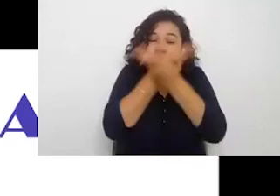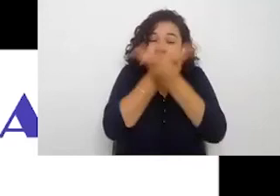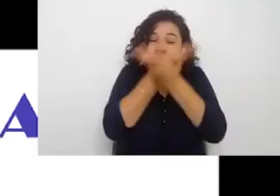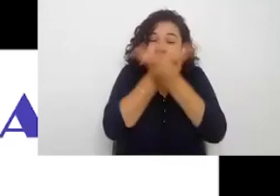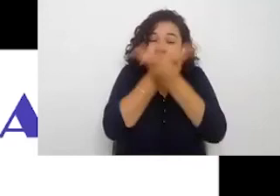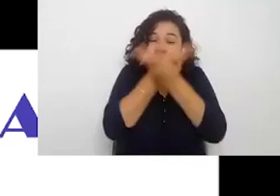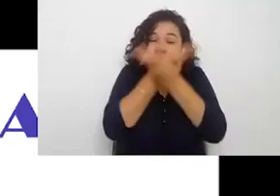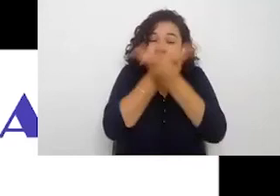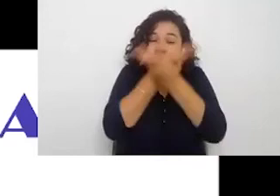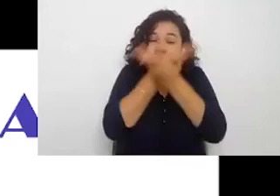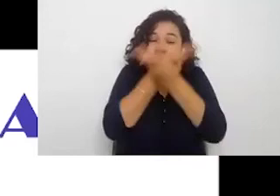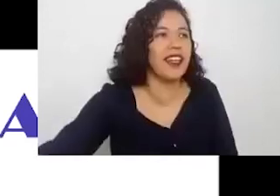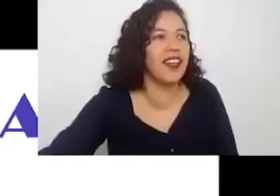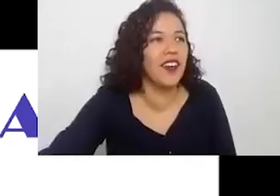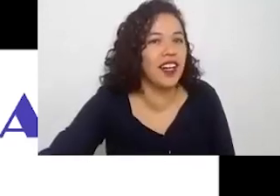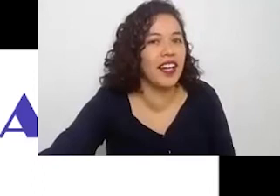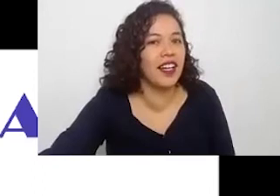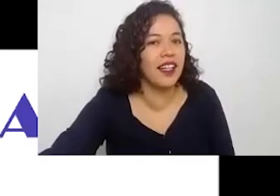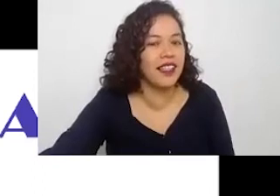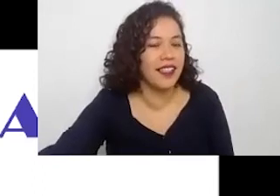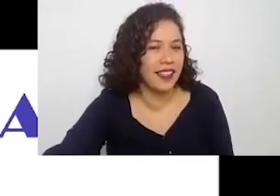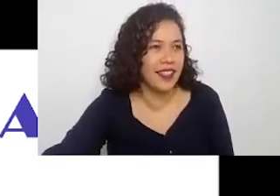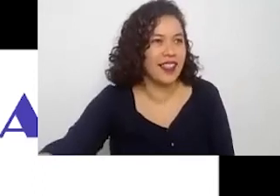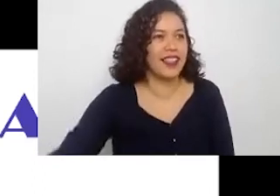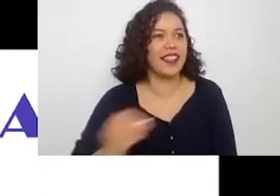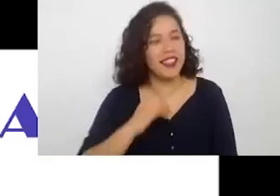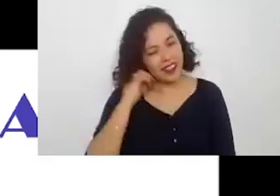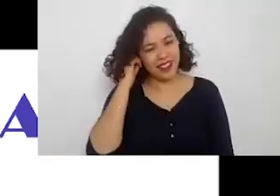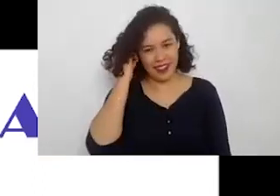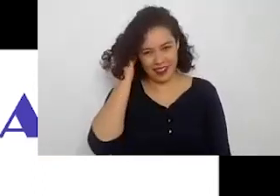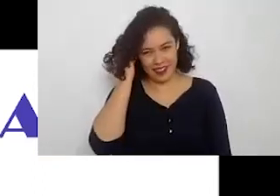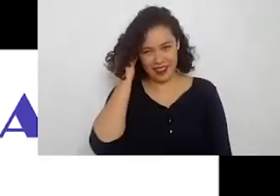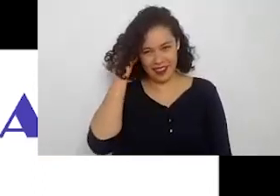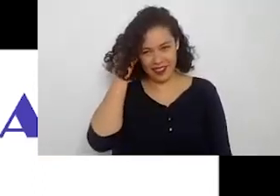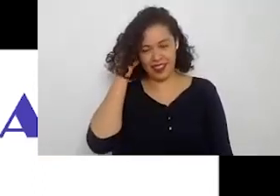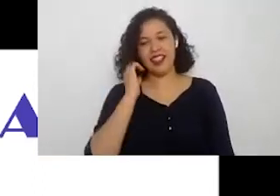con transparencia, hay que hacer más con menos.